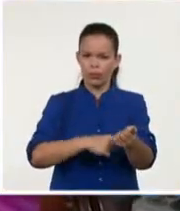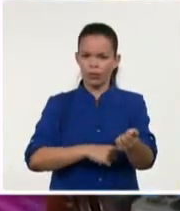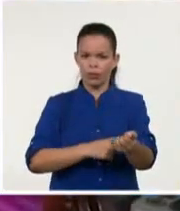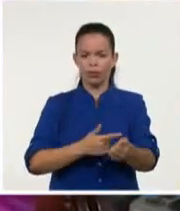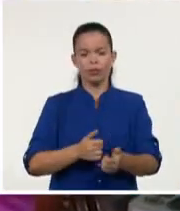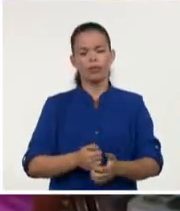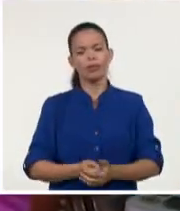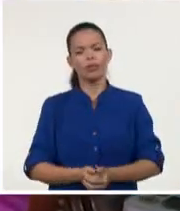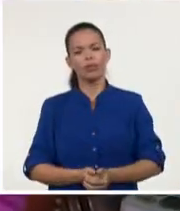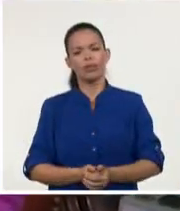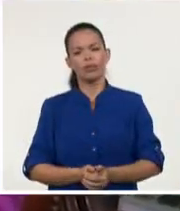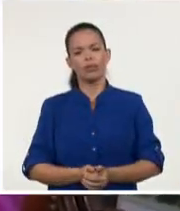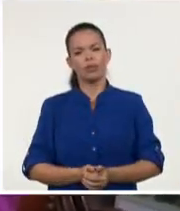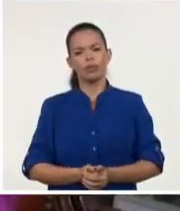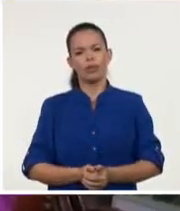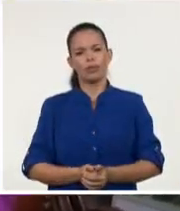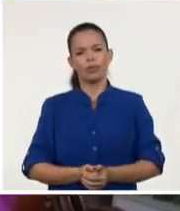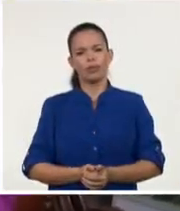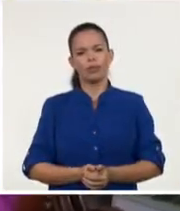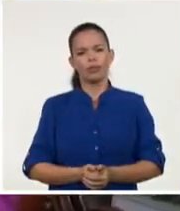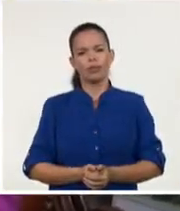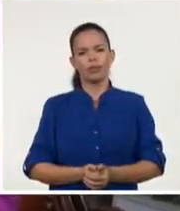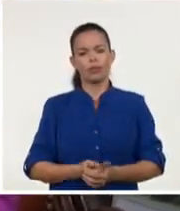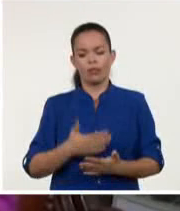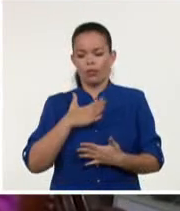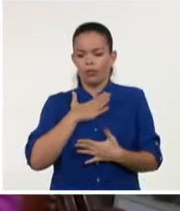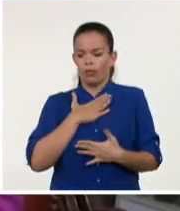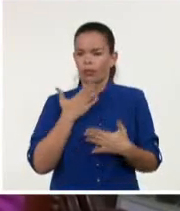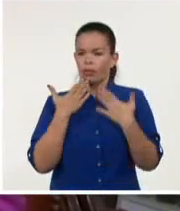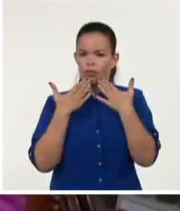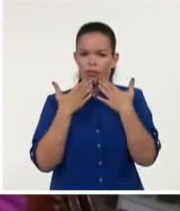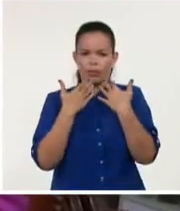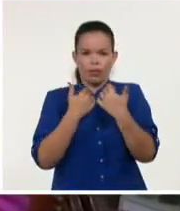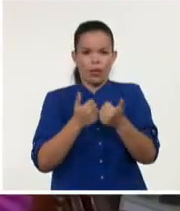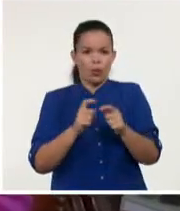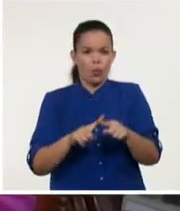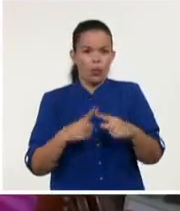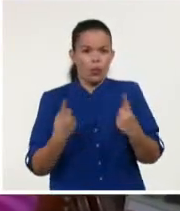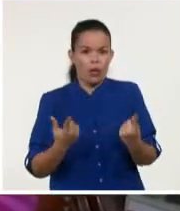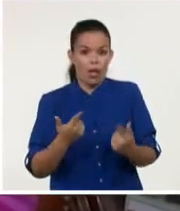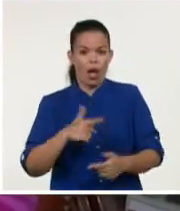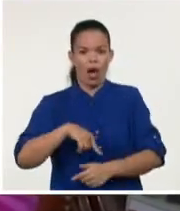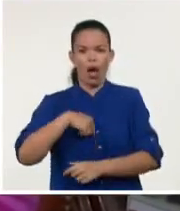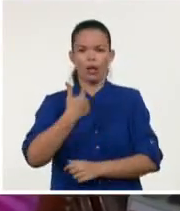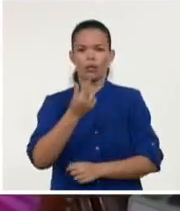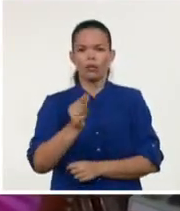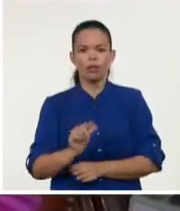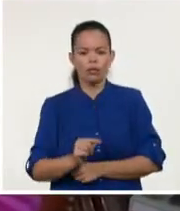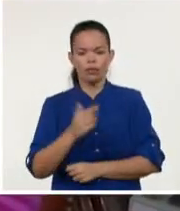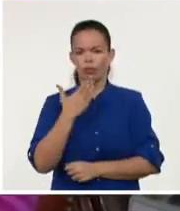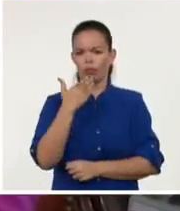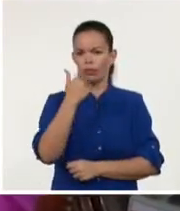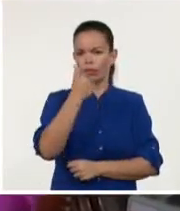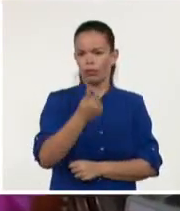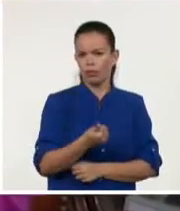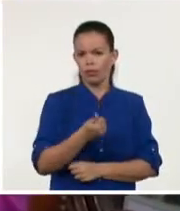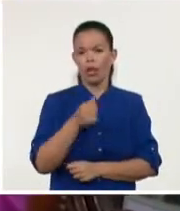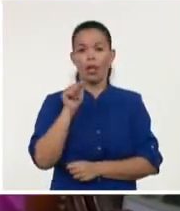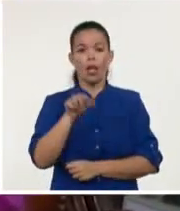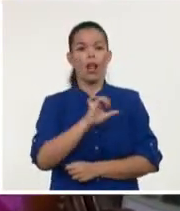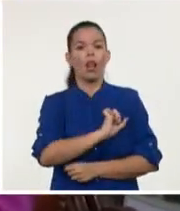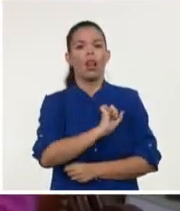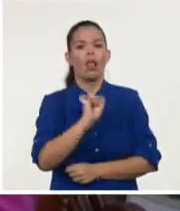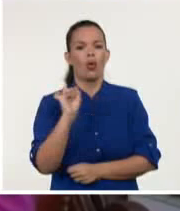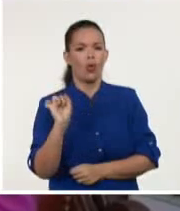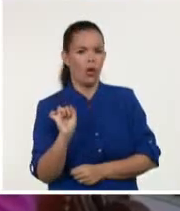Considero que ha sido un éxito, porque ha tenido un altísimo nivel artístico. Hemos logrado tener en tan poco